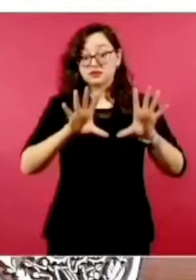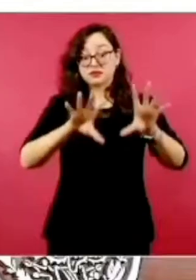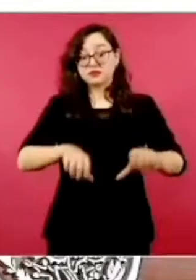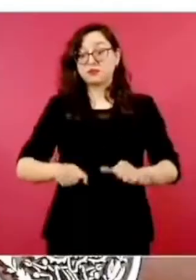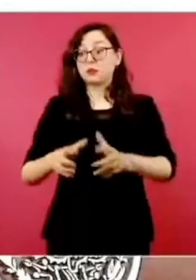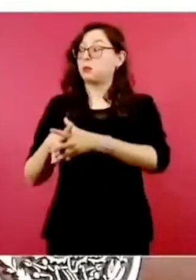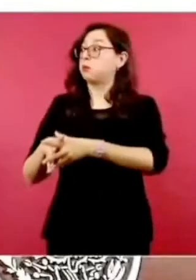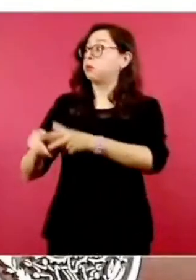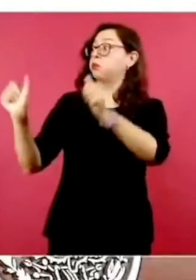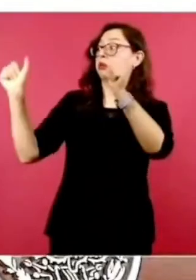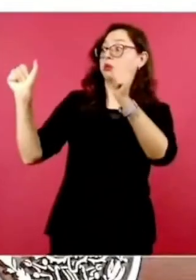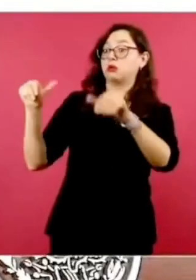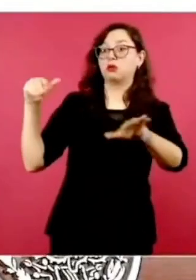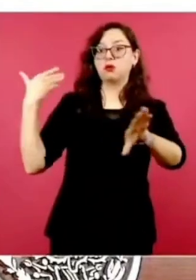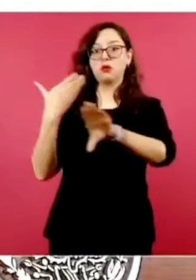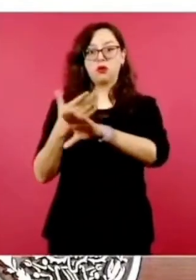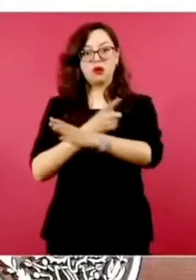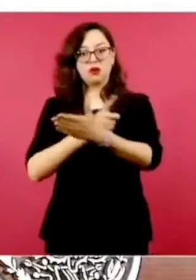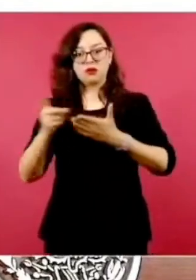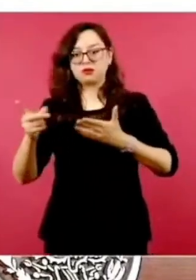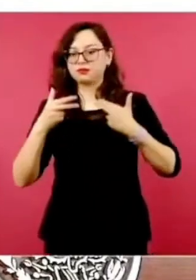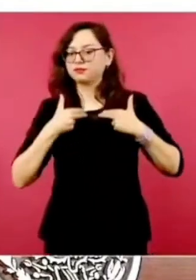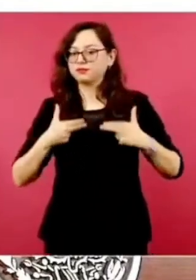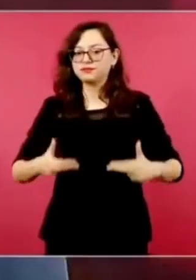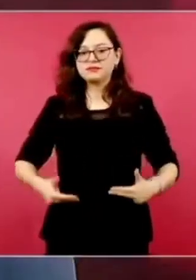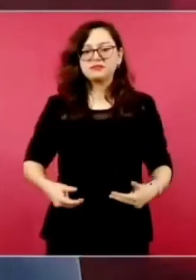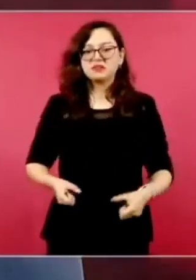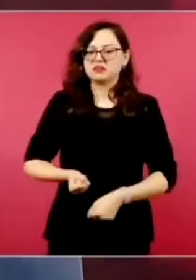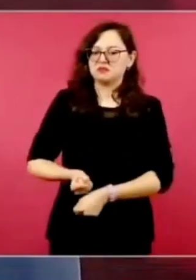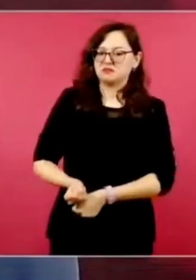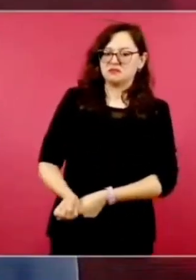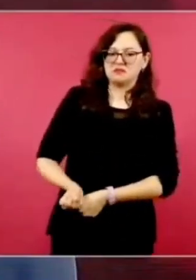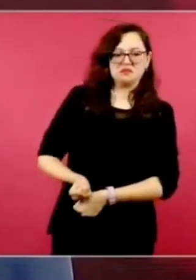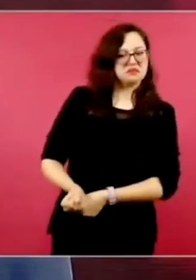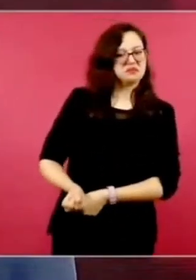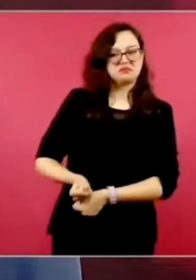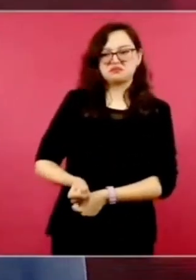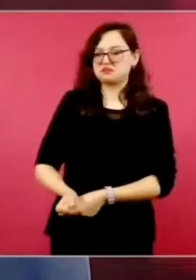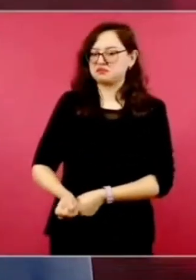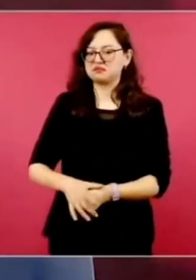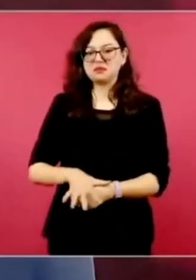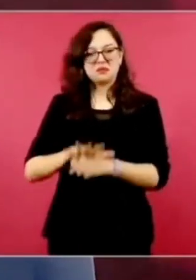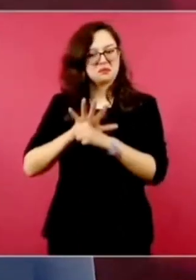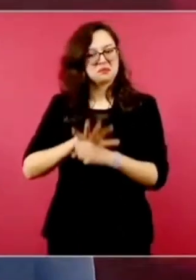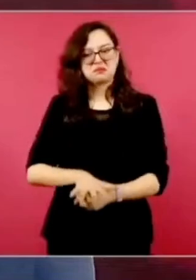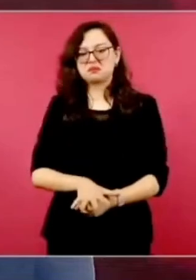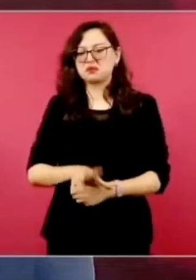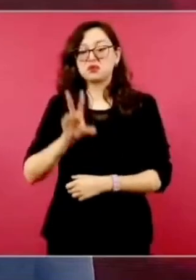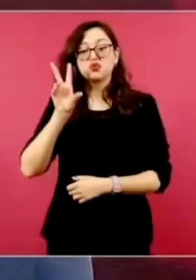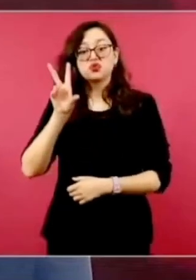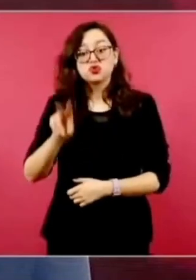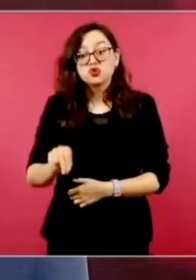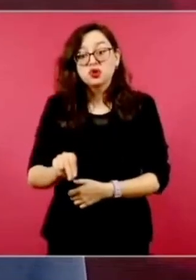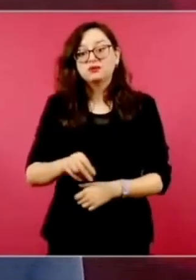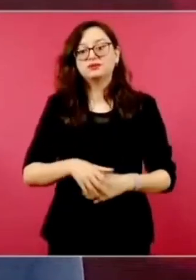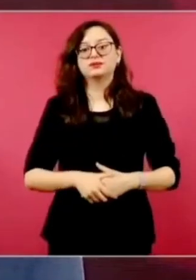derechos humanos, nosotros no torturamos. Nosotros no reprimimos,